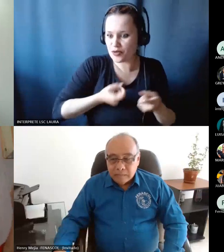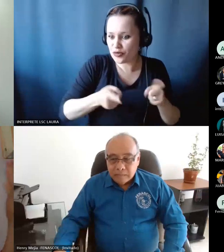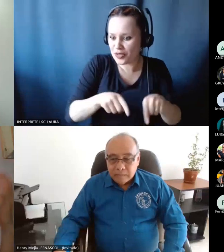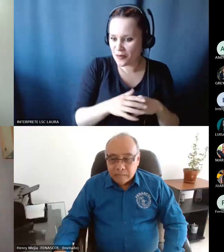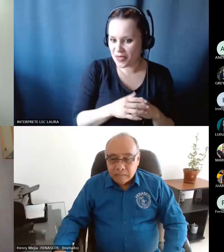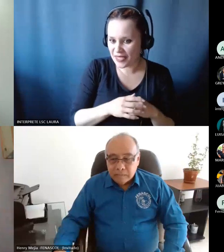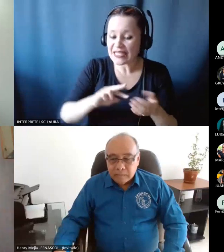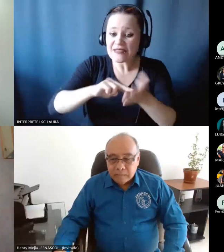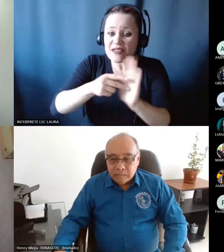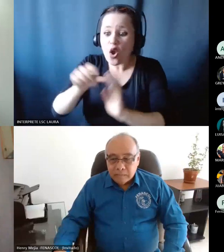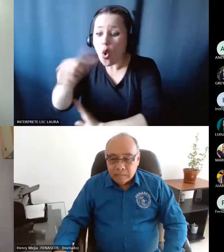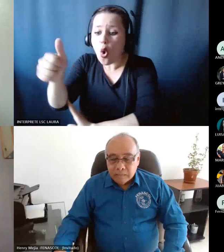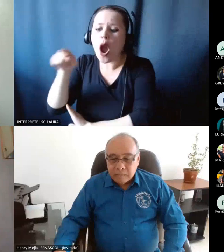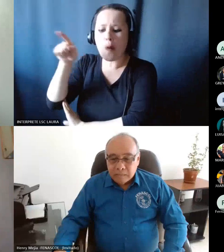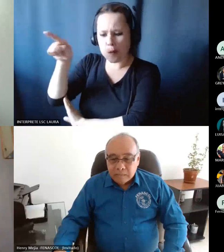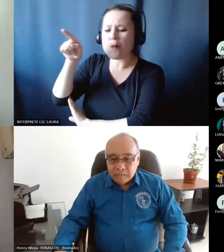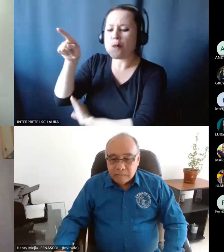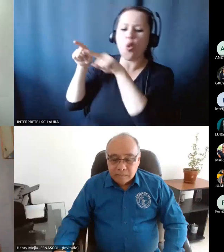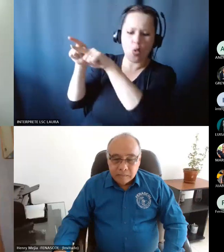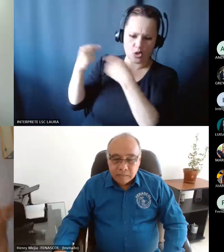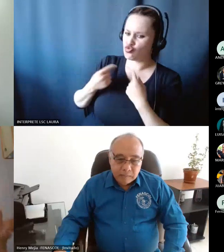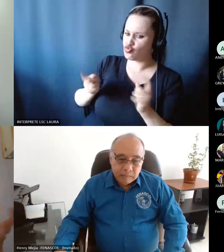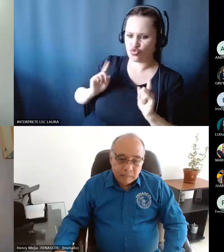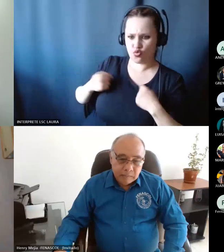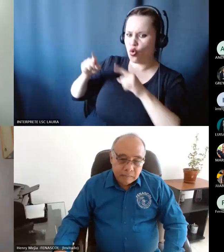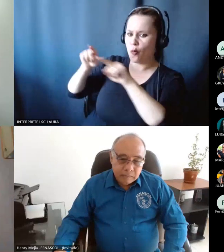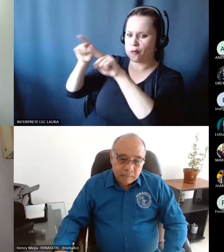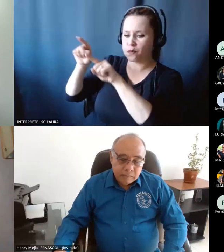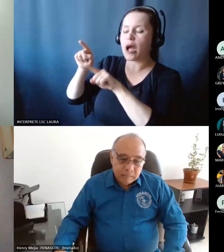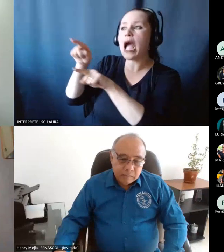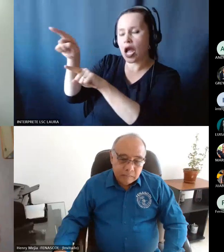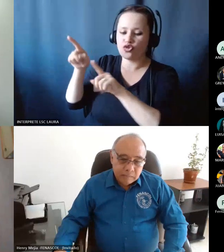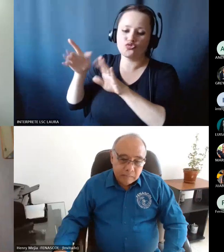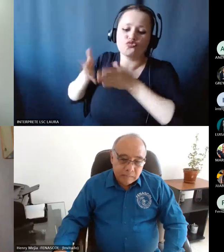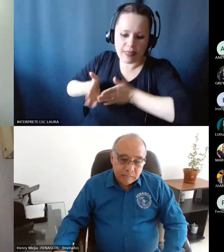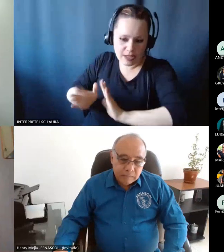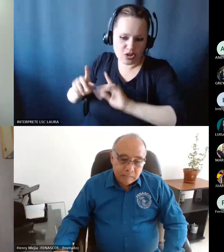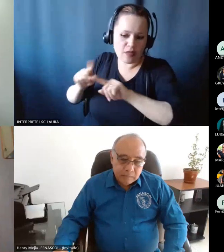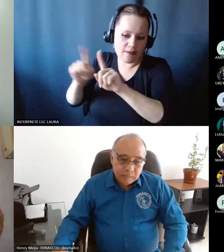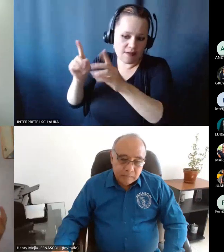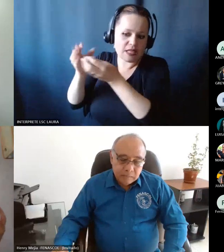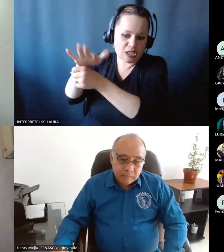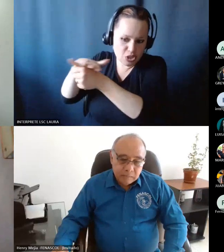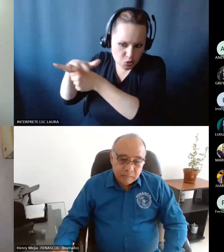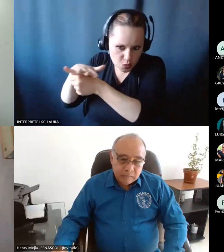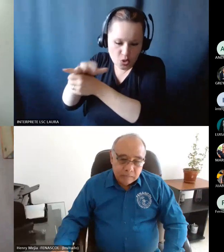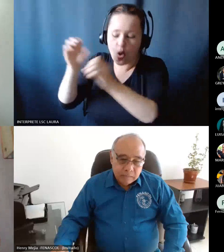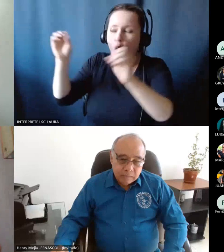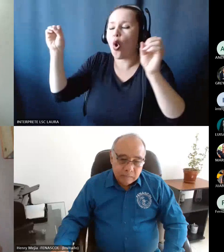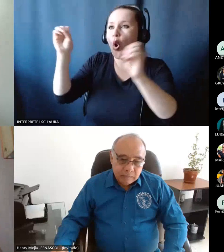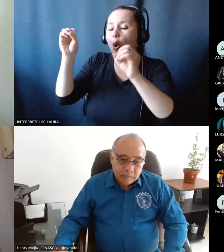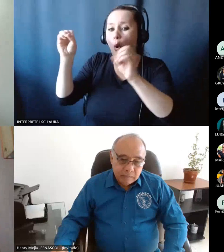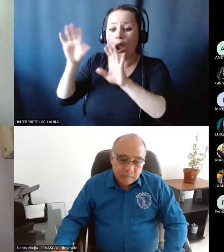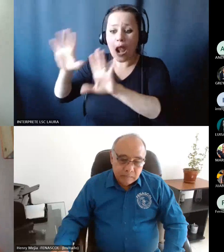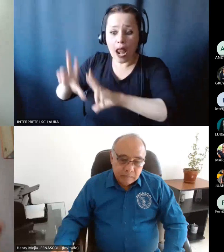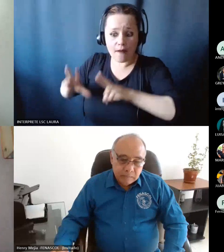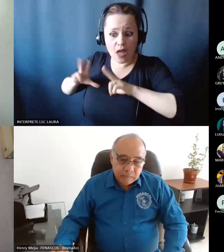otras personas que que de pronto que nacieron en otras condiciones o que la vida les generó unas